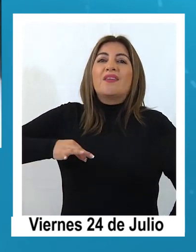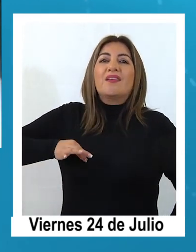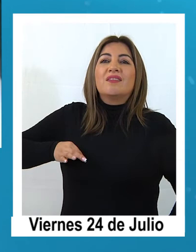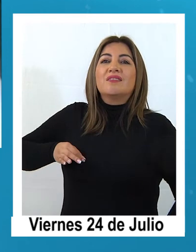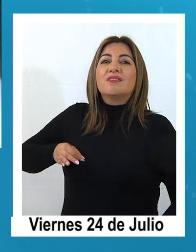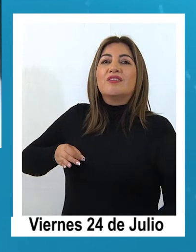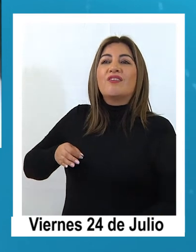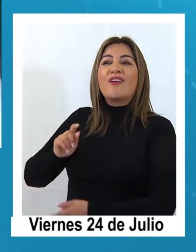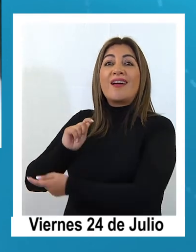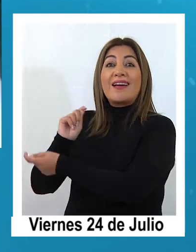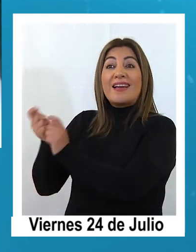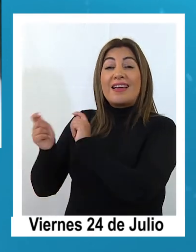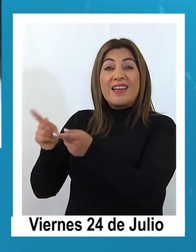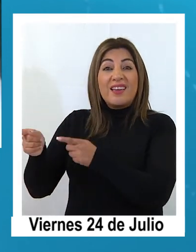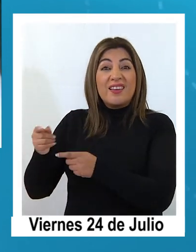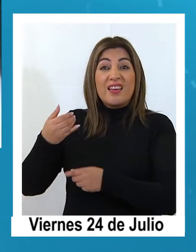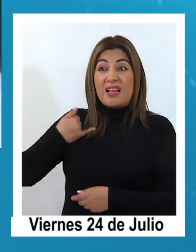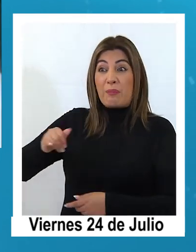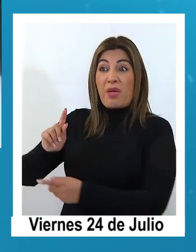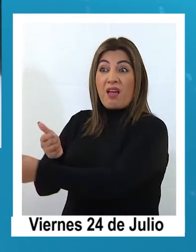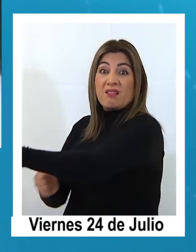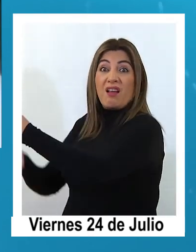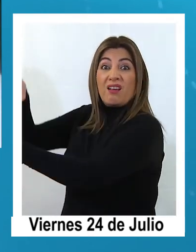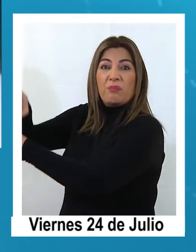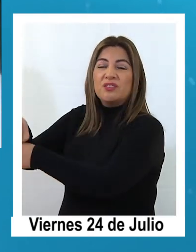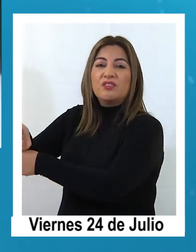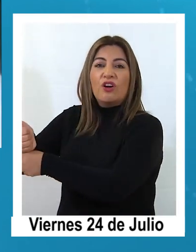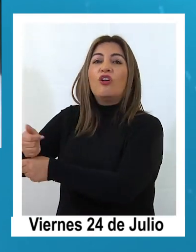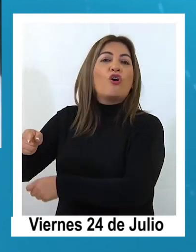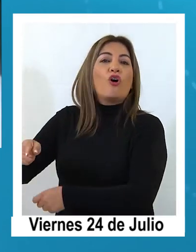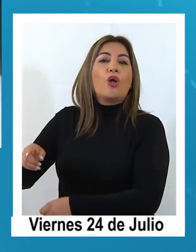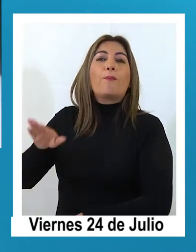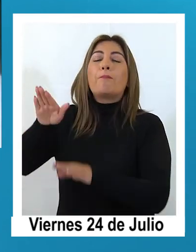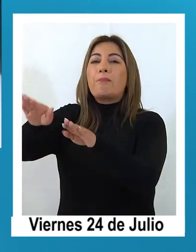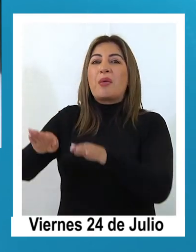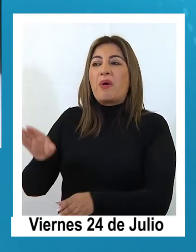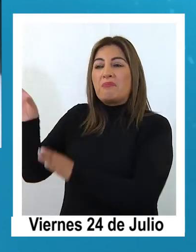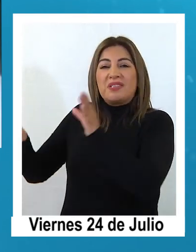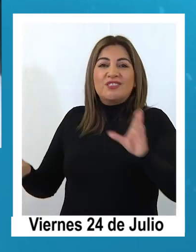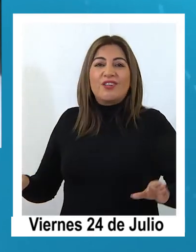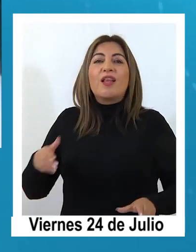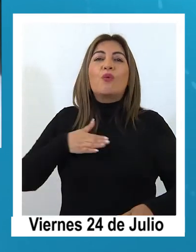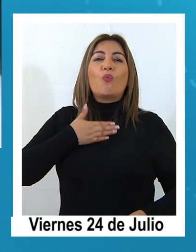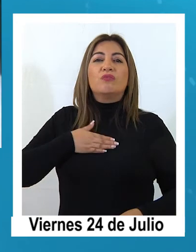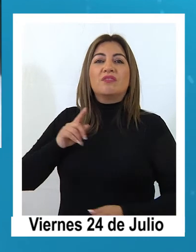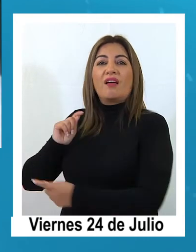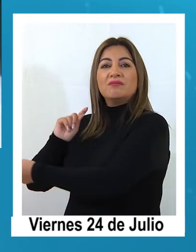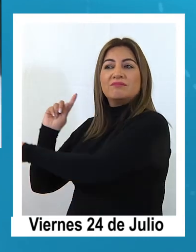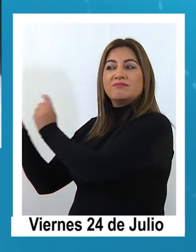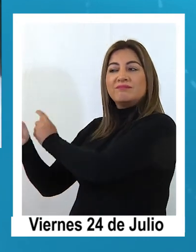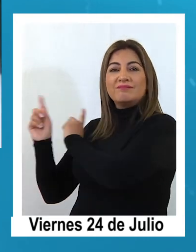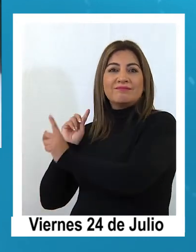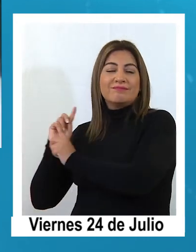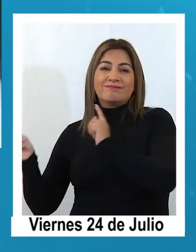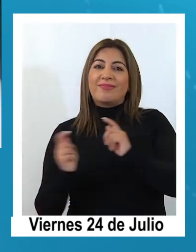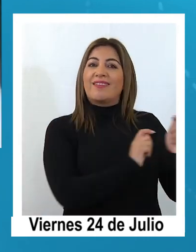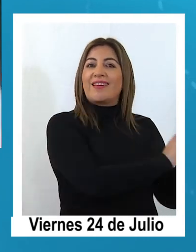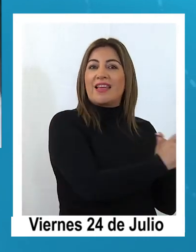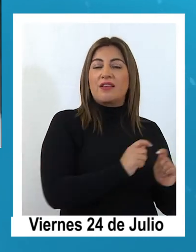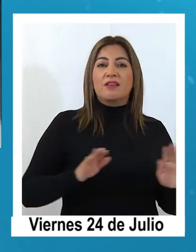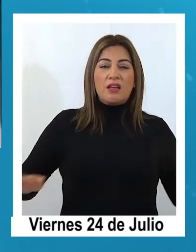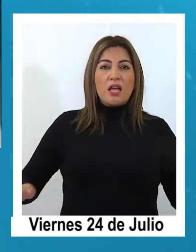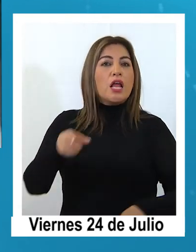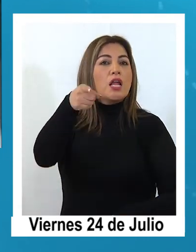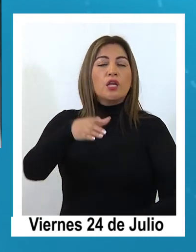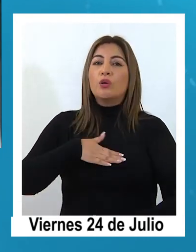proclive a los enroques. Es más proclive a mantener los equilibrios. Creo que la única